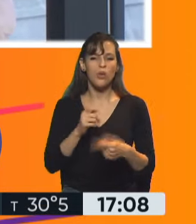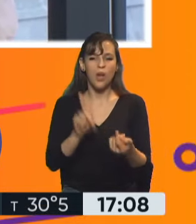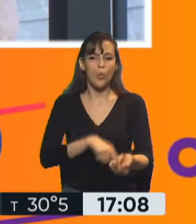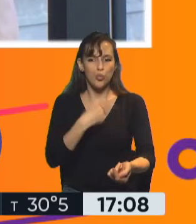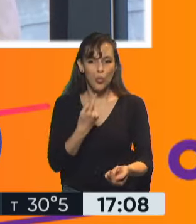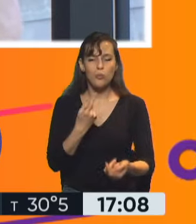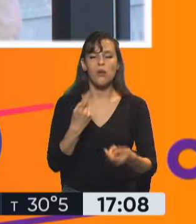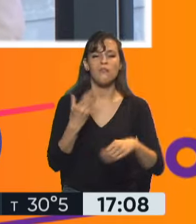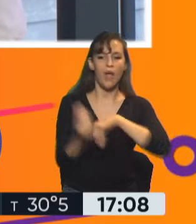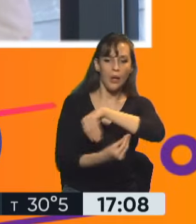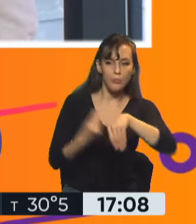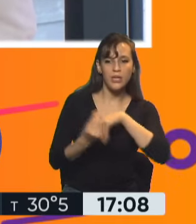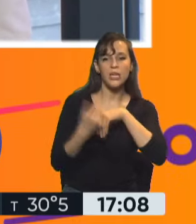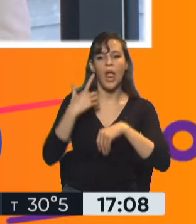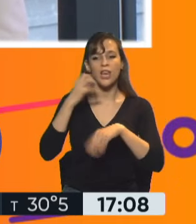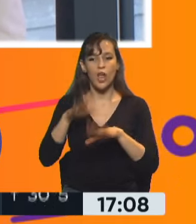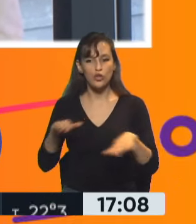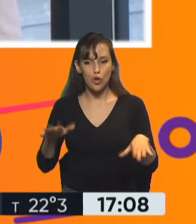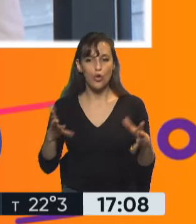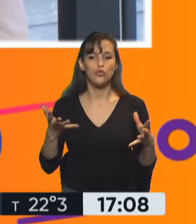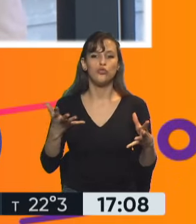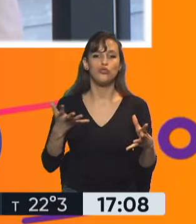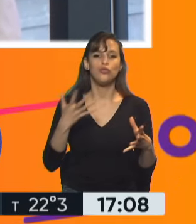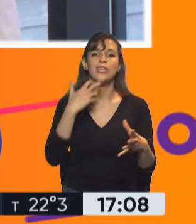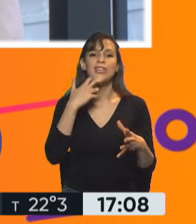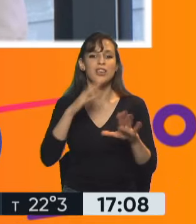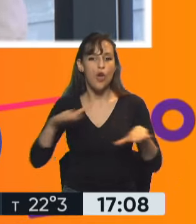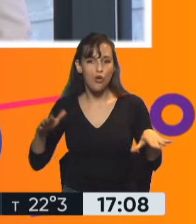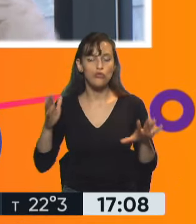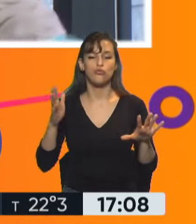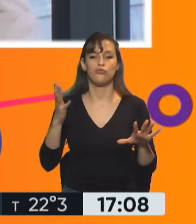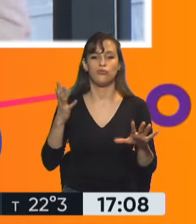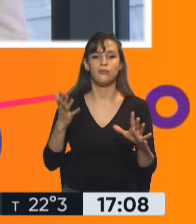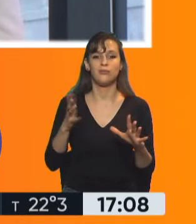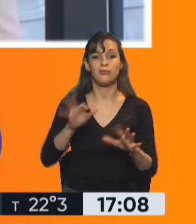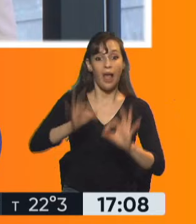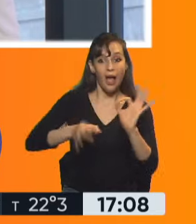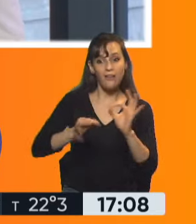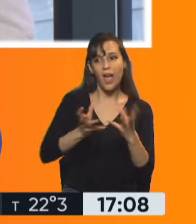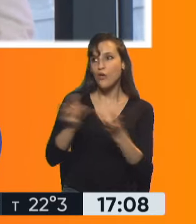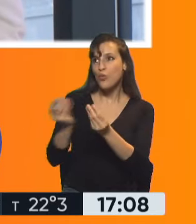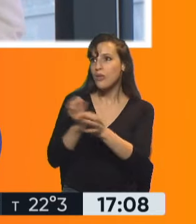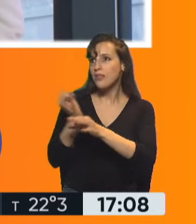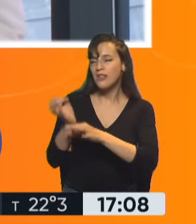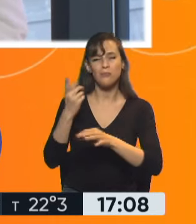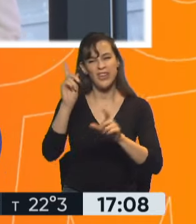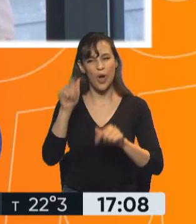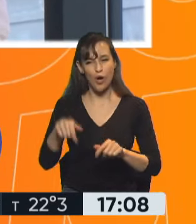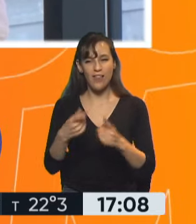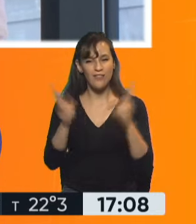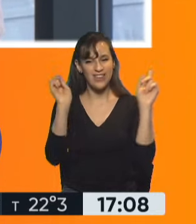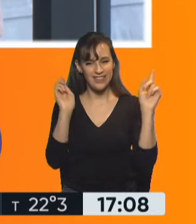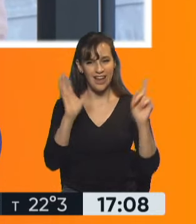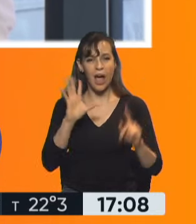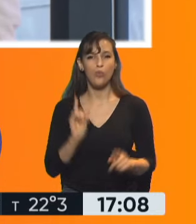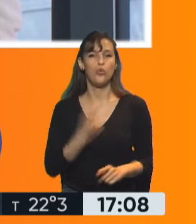que a veces son más duchos para la tecnología, uno de repente se te abre como una posibilidad, ¿no? Entonces,